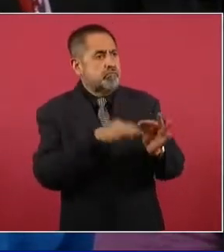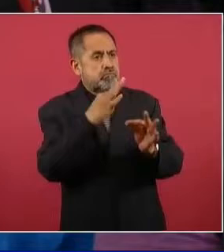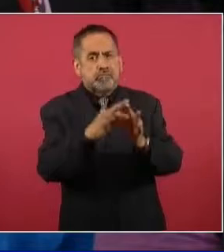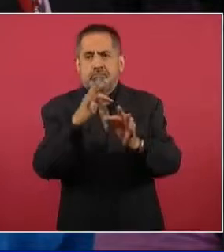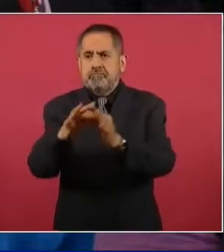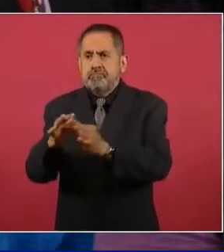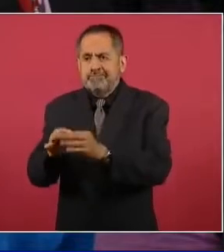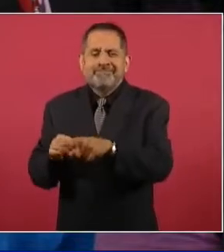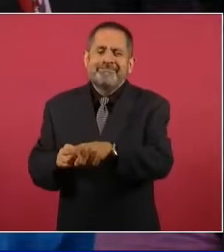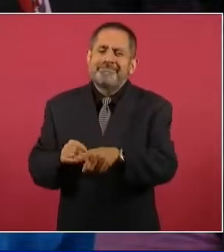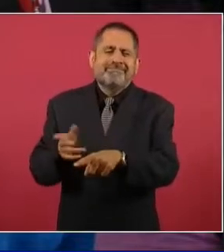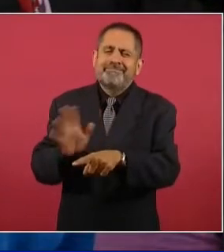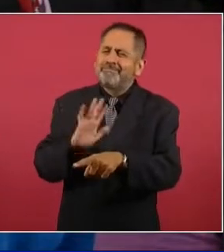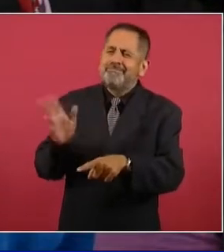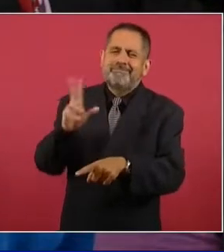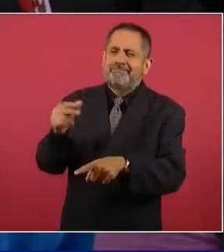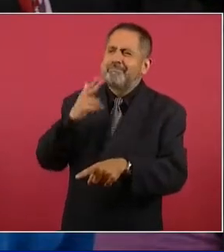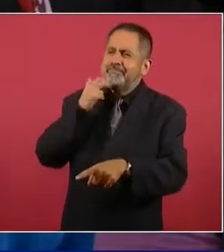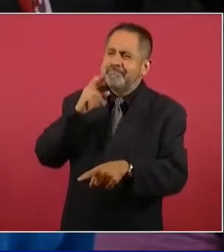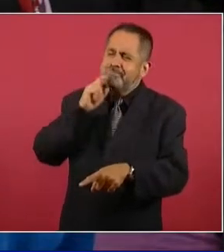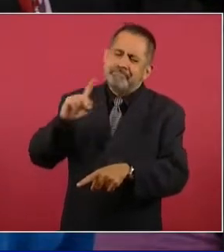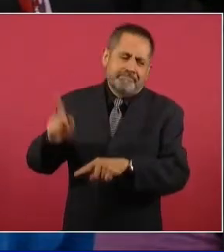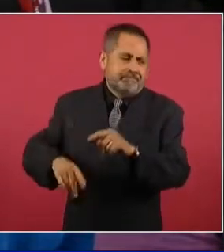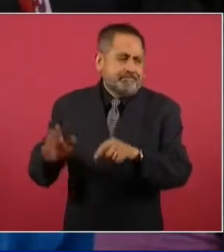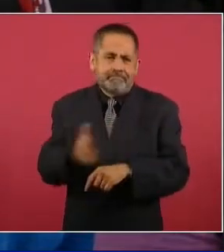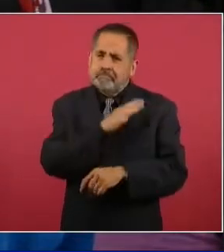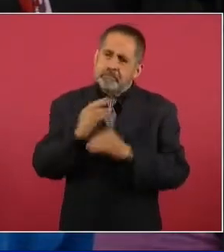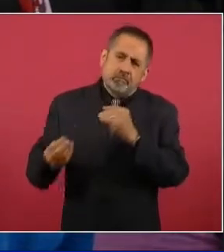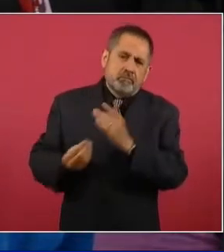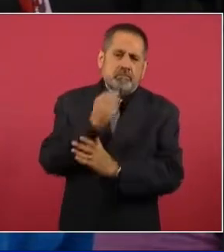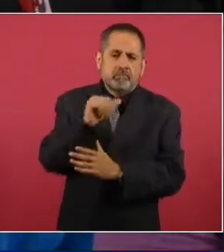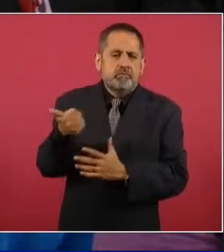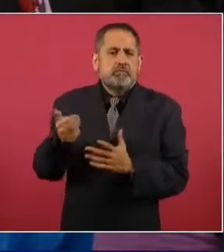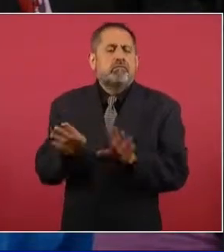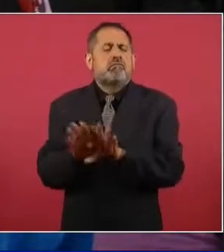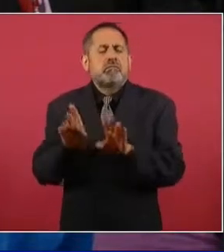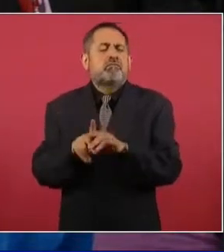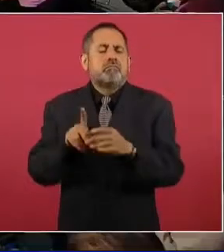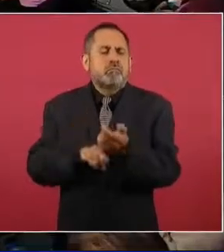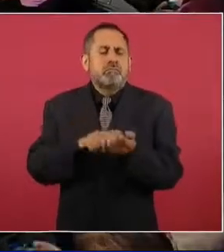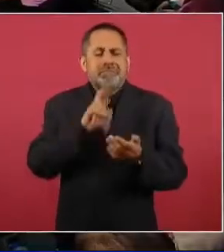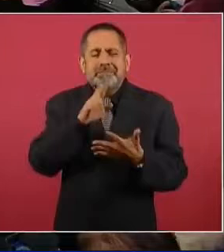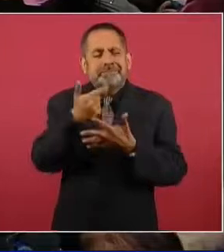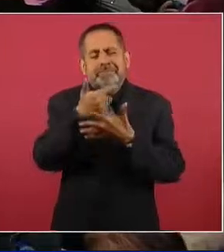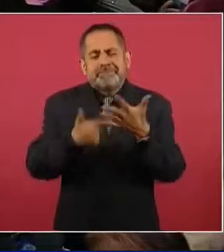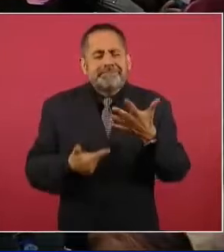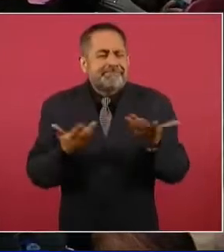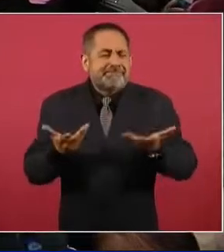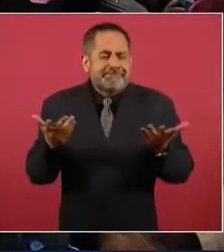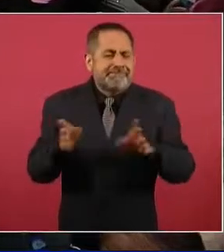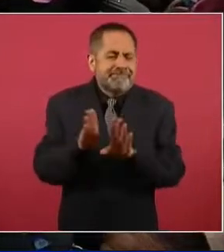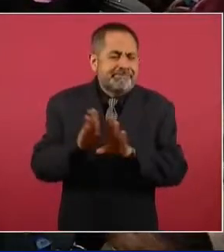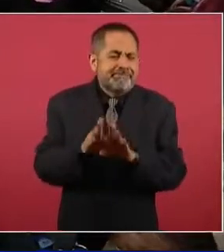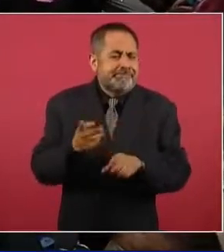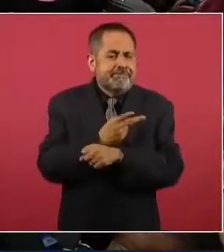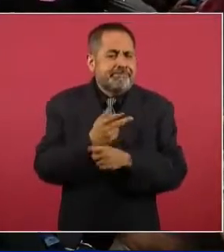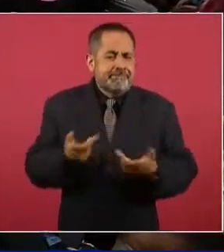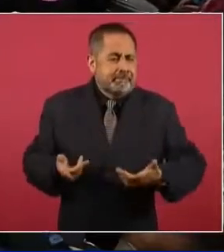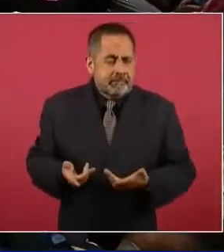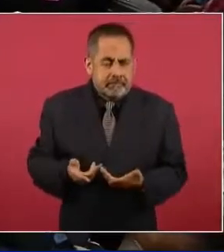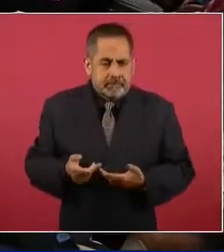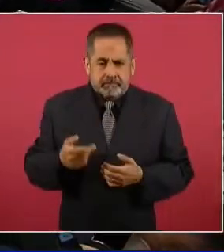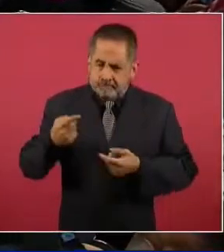viables, como un reporte de esta situación, de qué se enfrentó y cómo camina, porque en la parte